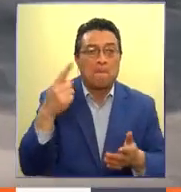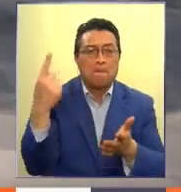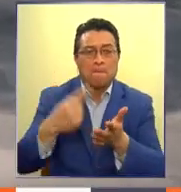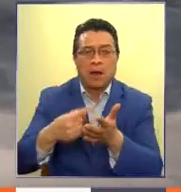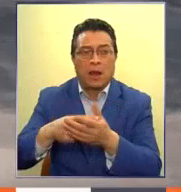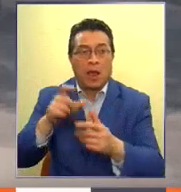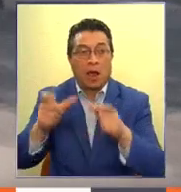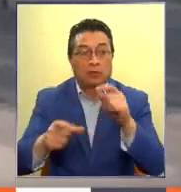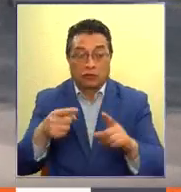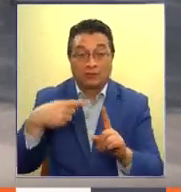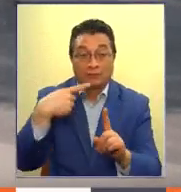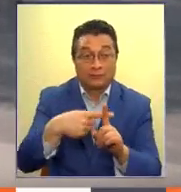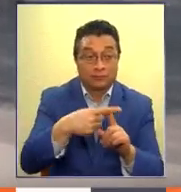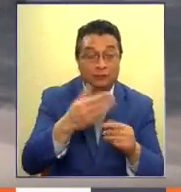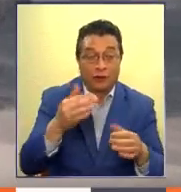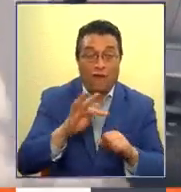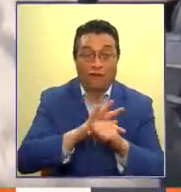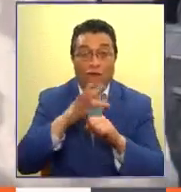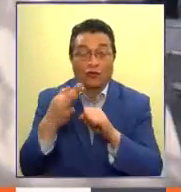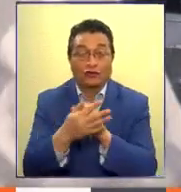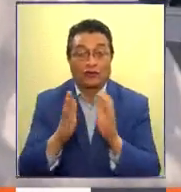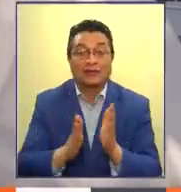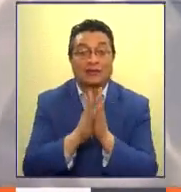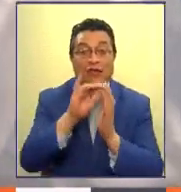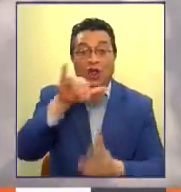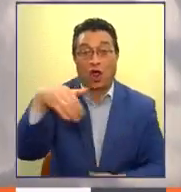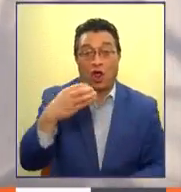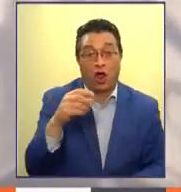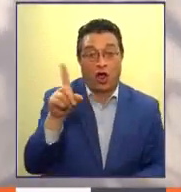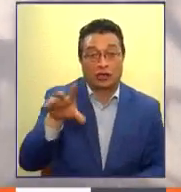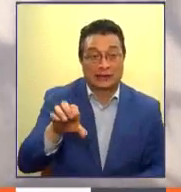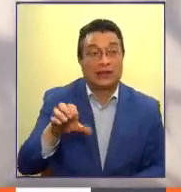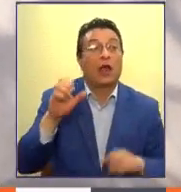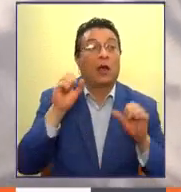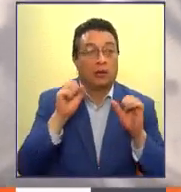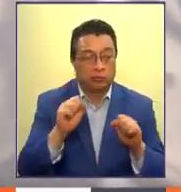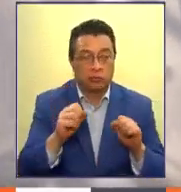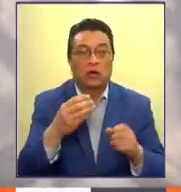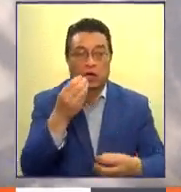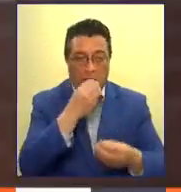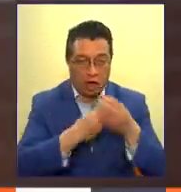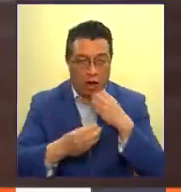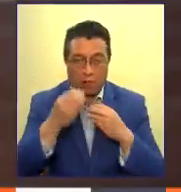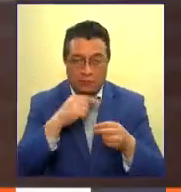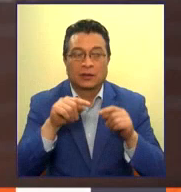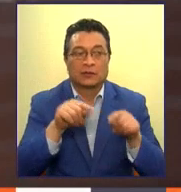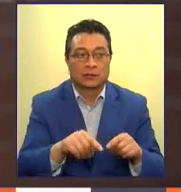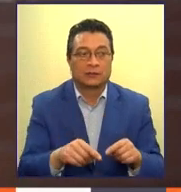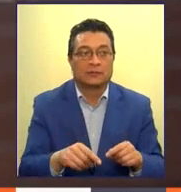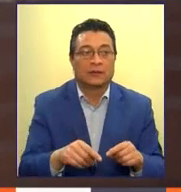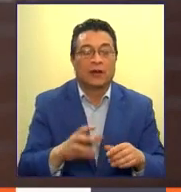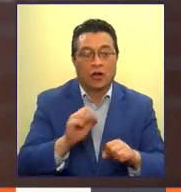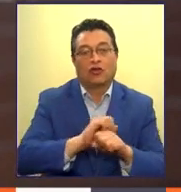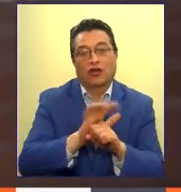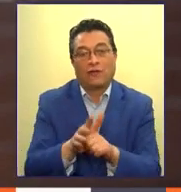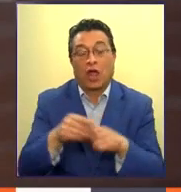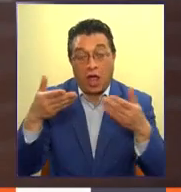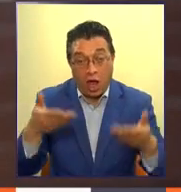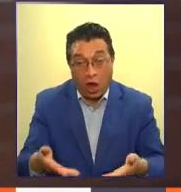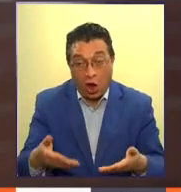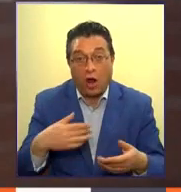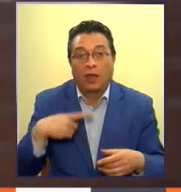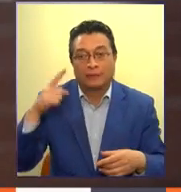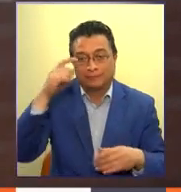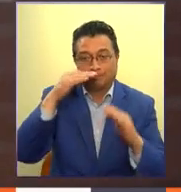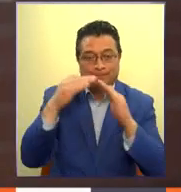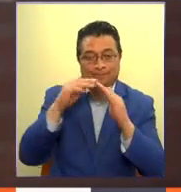los beneficiarios de la Fundación San José, han podido alimentarse en medio de la pandemia. Hoy día que estamos en tiempo de